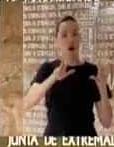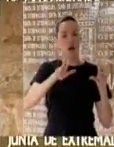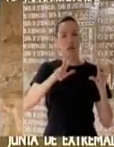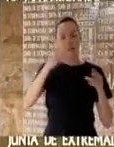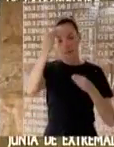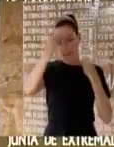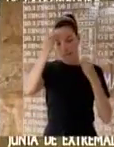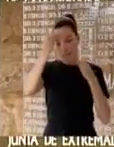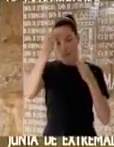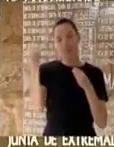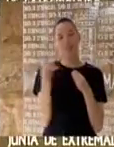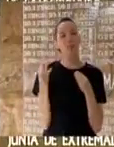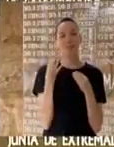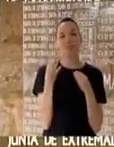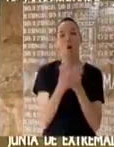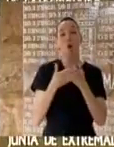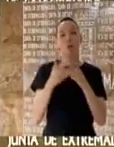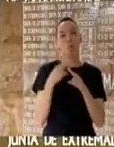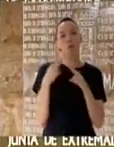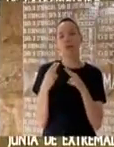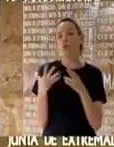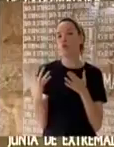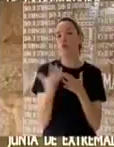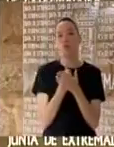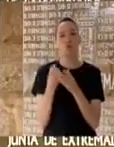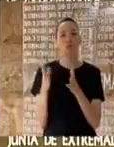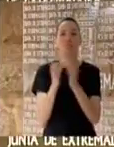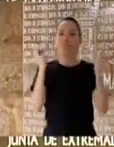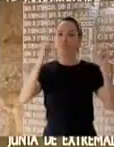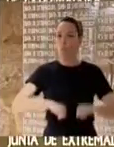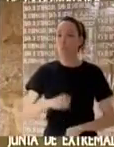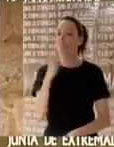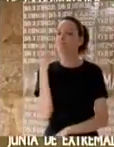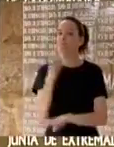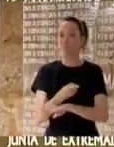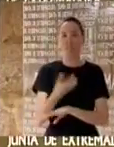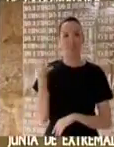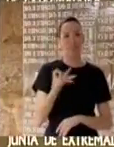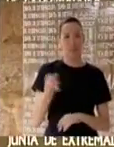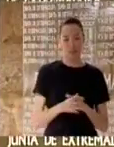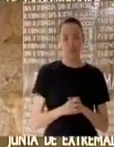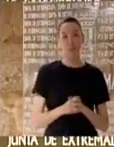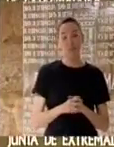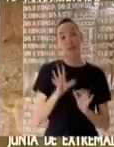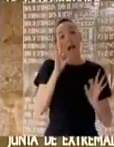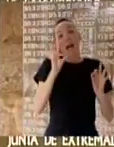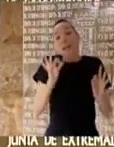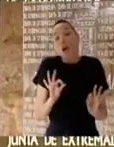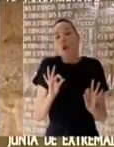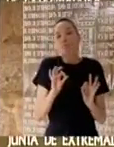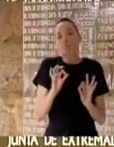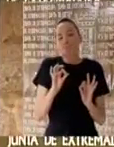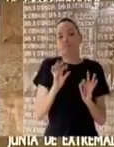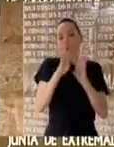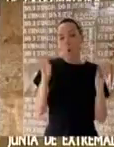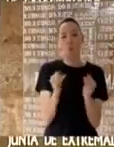del pacto y del acuerdo entre distintas formaciones políticas. Y creo que esta es la conclusión con la que